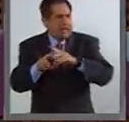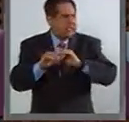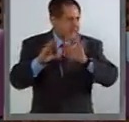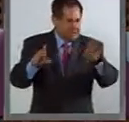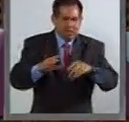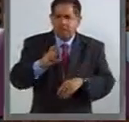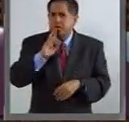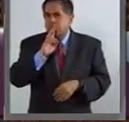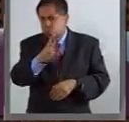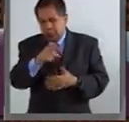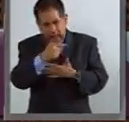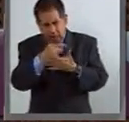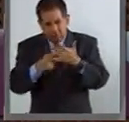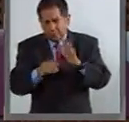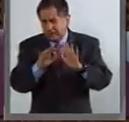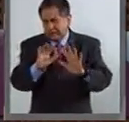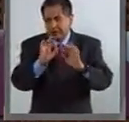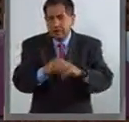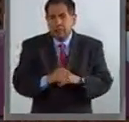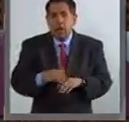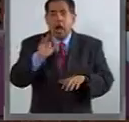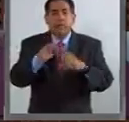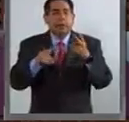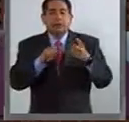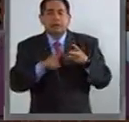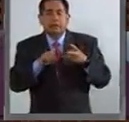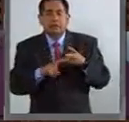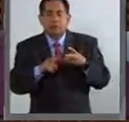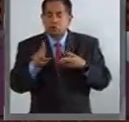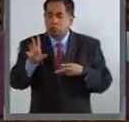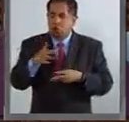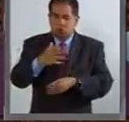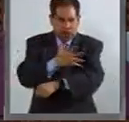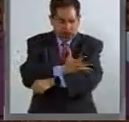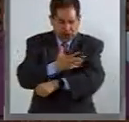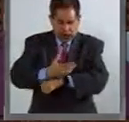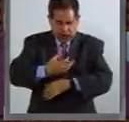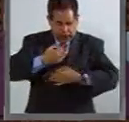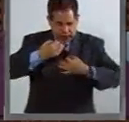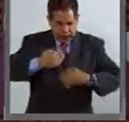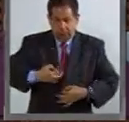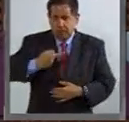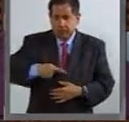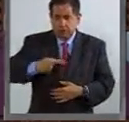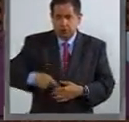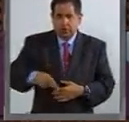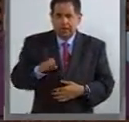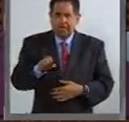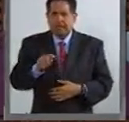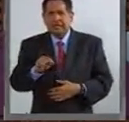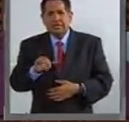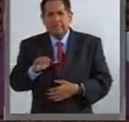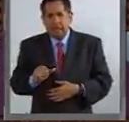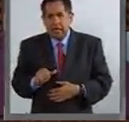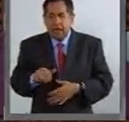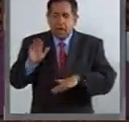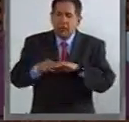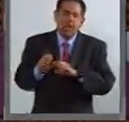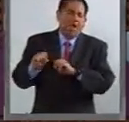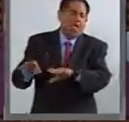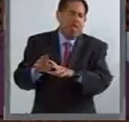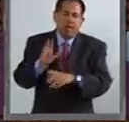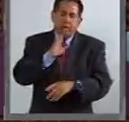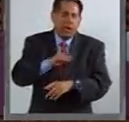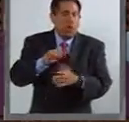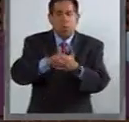la rendición de cuentas, pero a veces se discute poco el tema de la integridad. Y se soslayan algunas prácticas, por